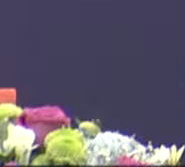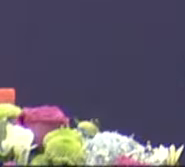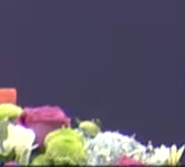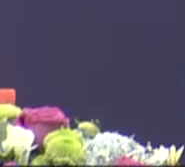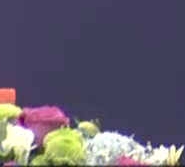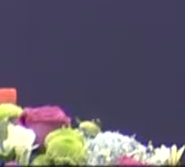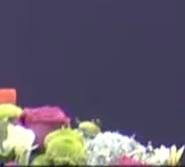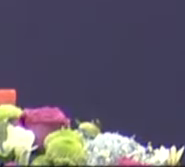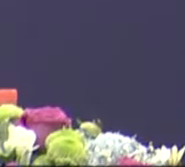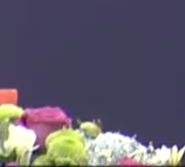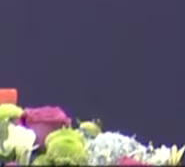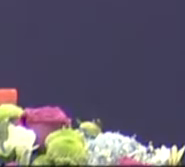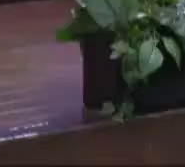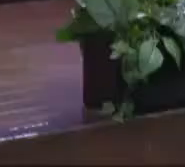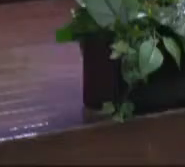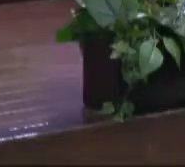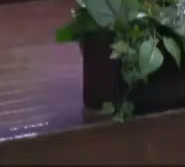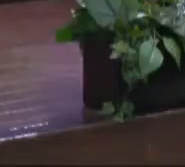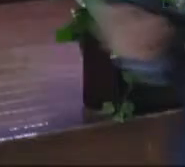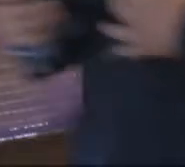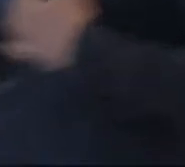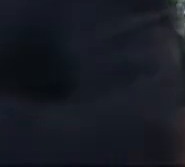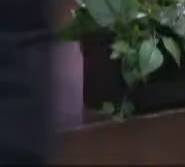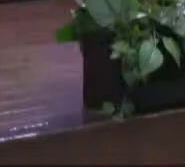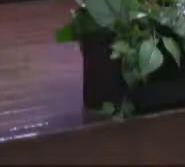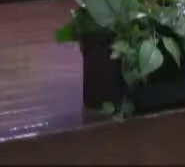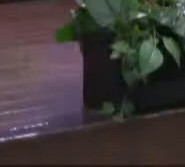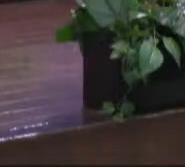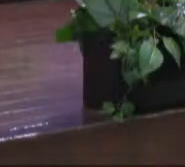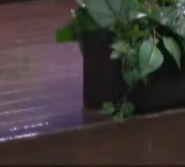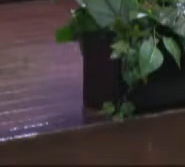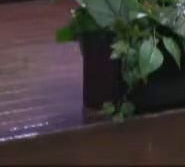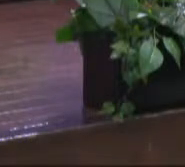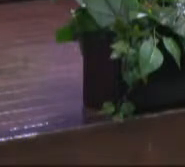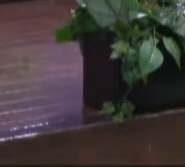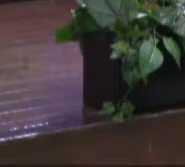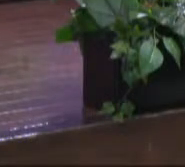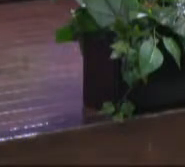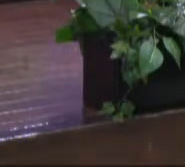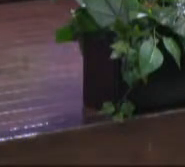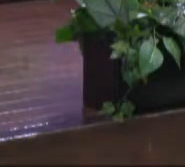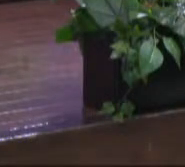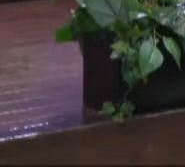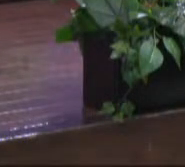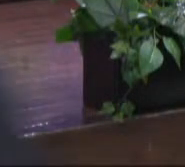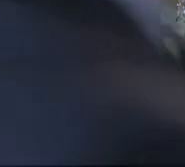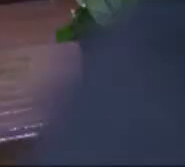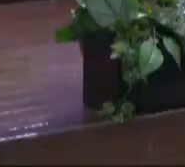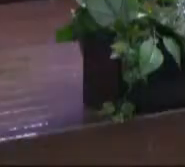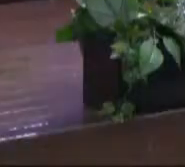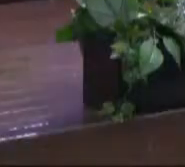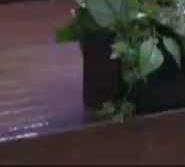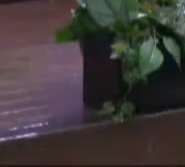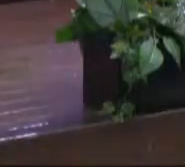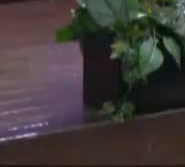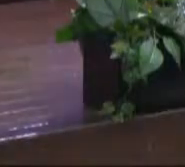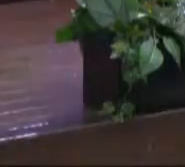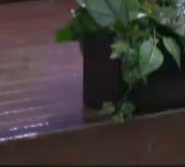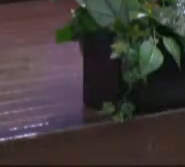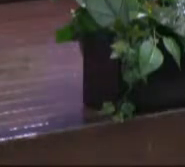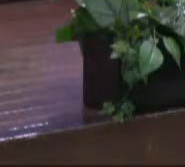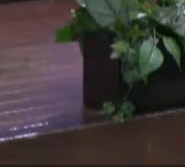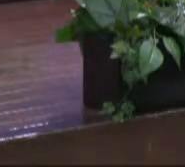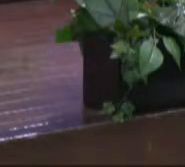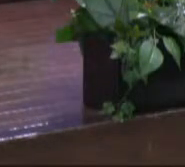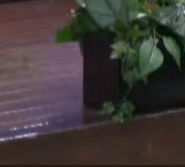cooperación técnica y científica de la agencia mexicana de cooperación internacional para el desarrollo